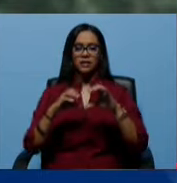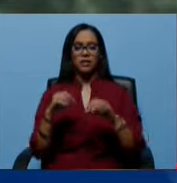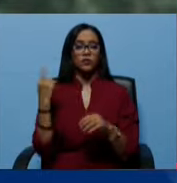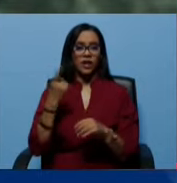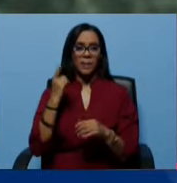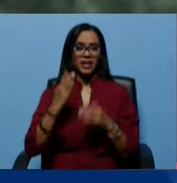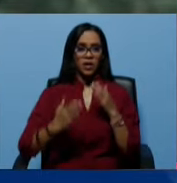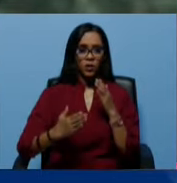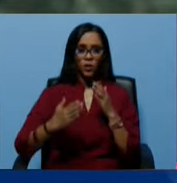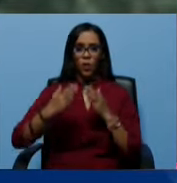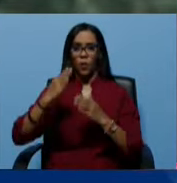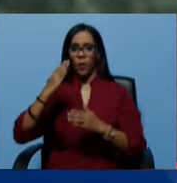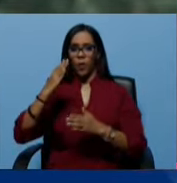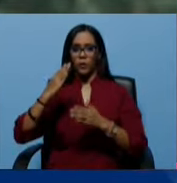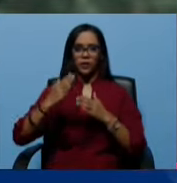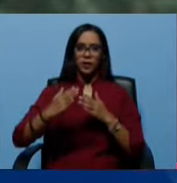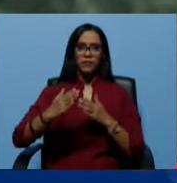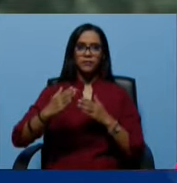robótica